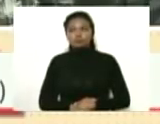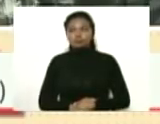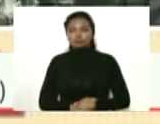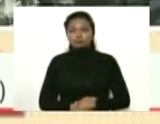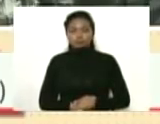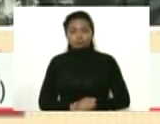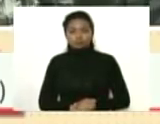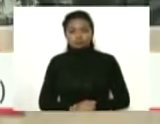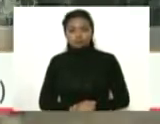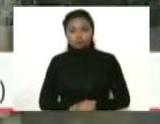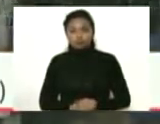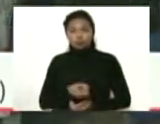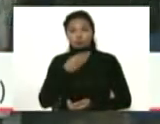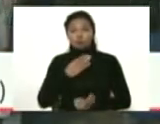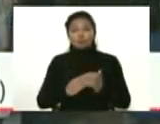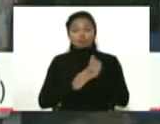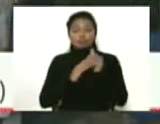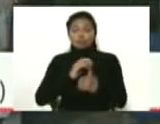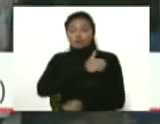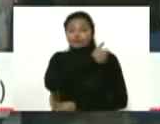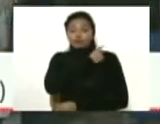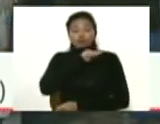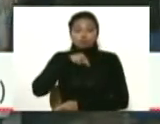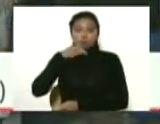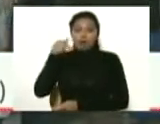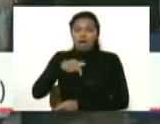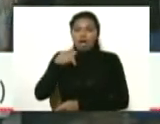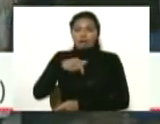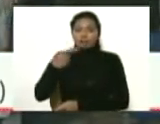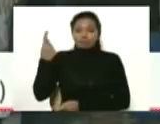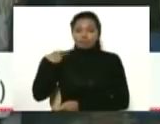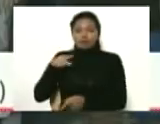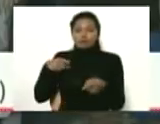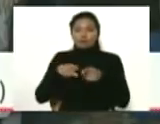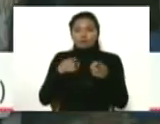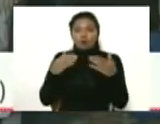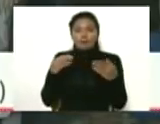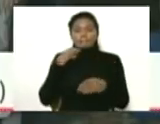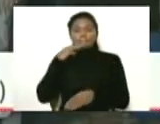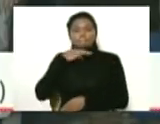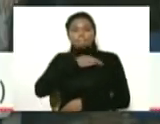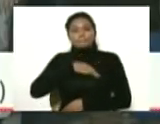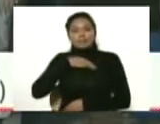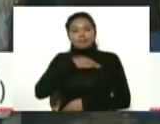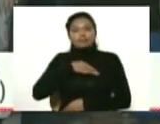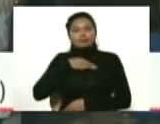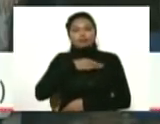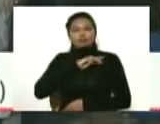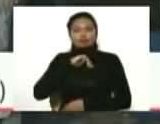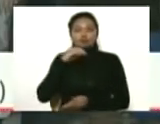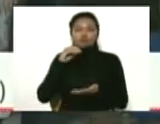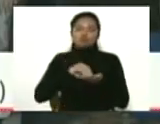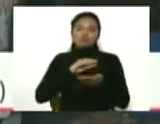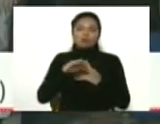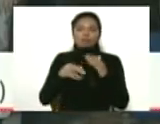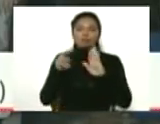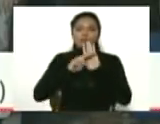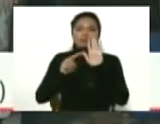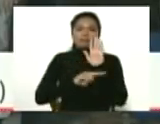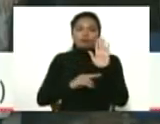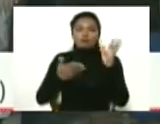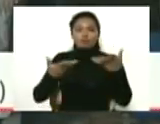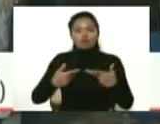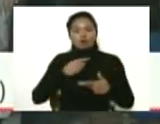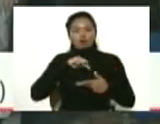Bueno, mi comandante en jefe, aquí nosotros tenemos una gran misión enmarcada en las instrucciones que usted nos ha